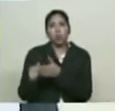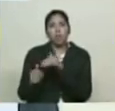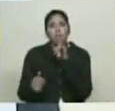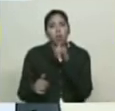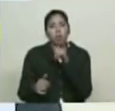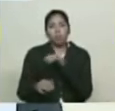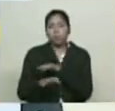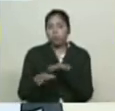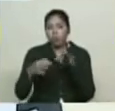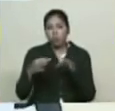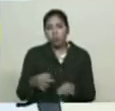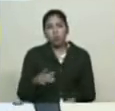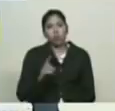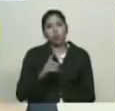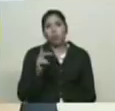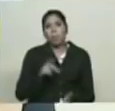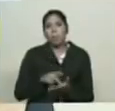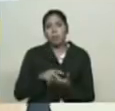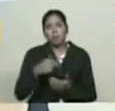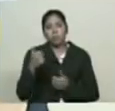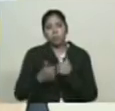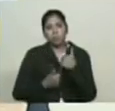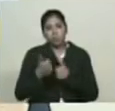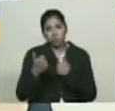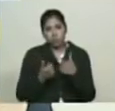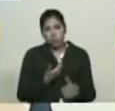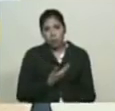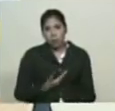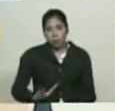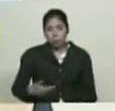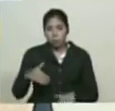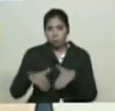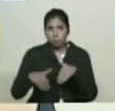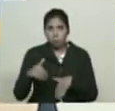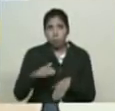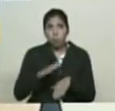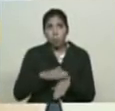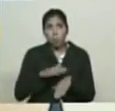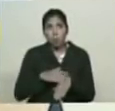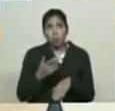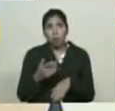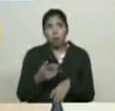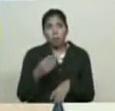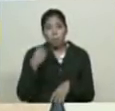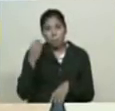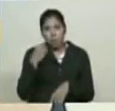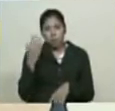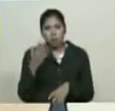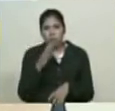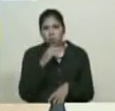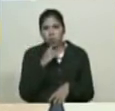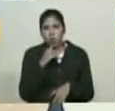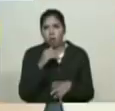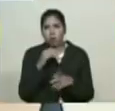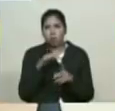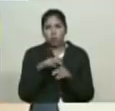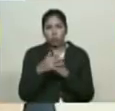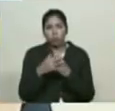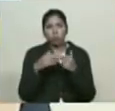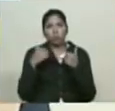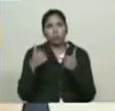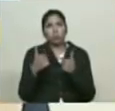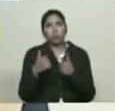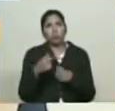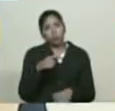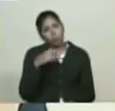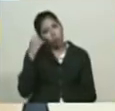a las elecciones presidenciales del 22 de abril, porque consideran que es un evento prematuro y sin condiciones electorales. Yo quisiera saber